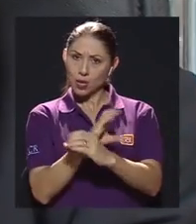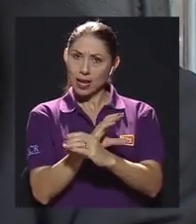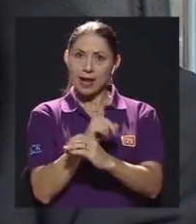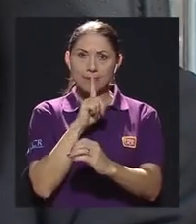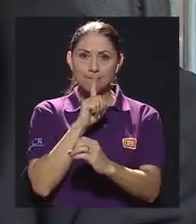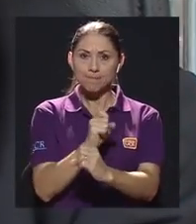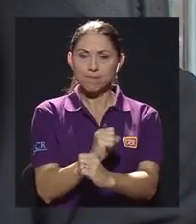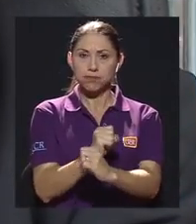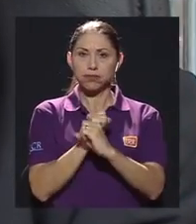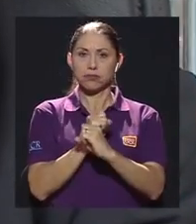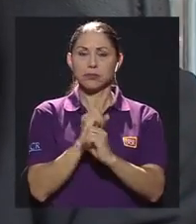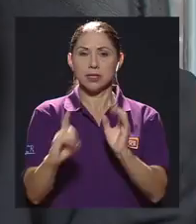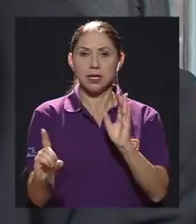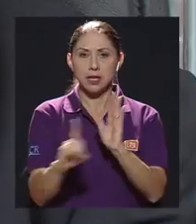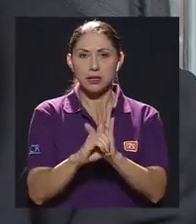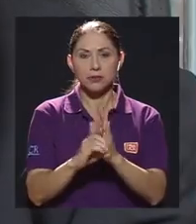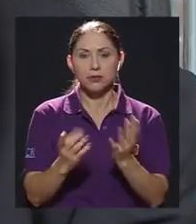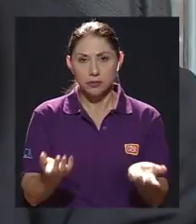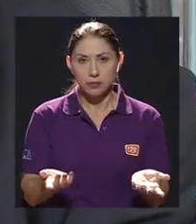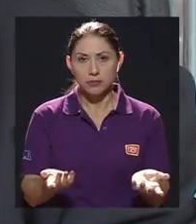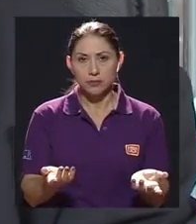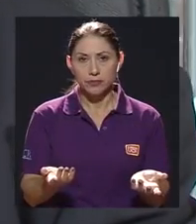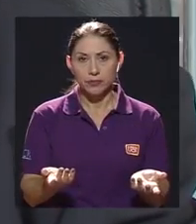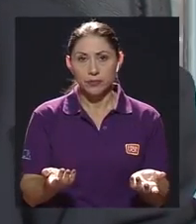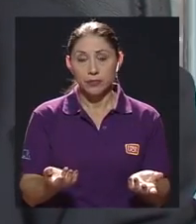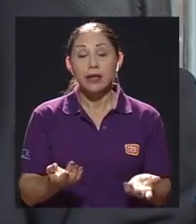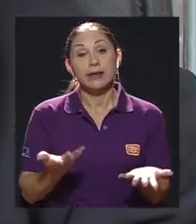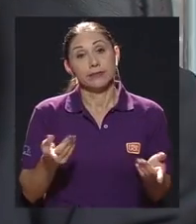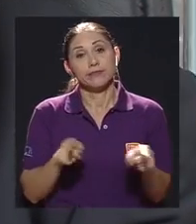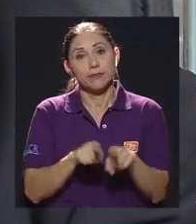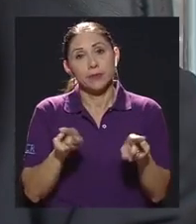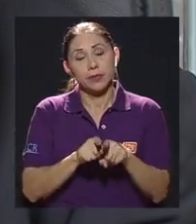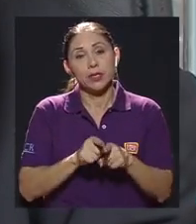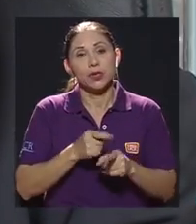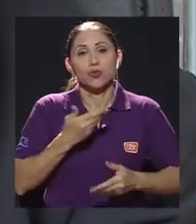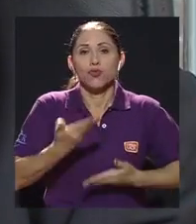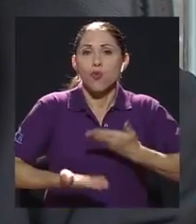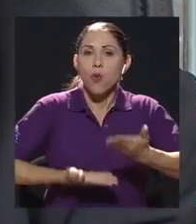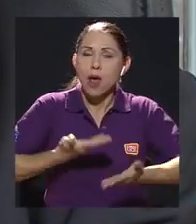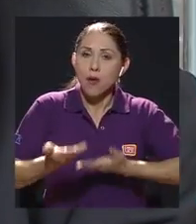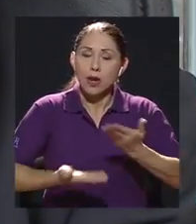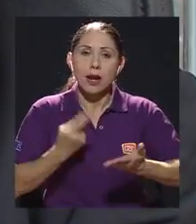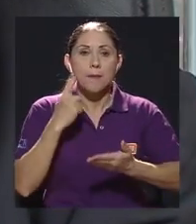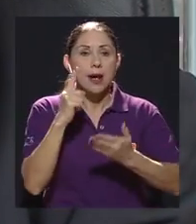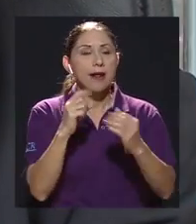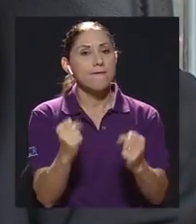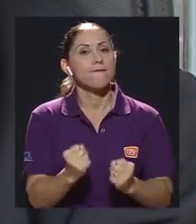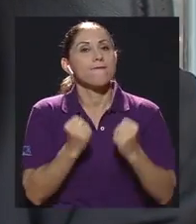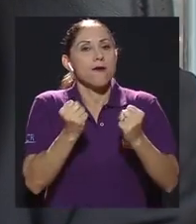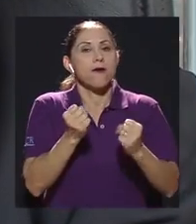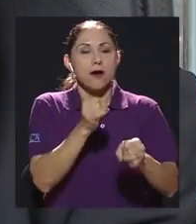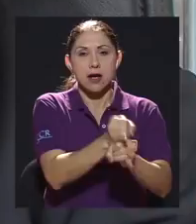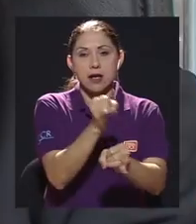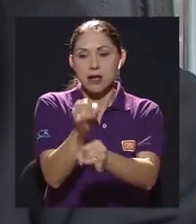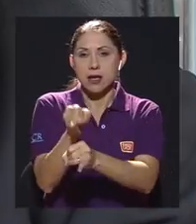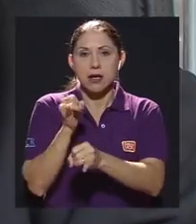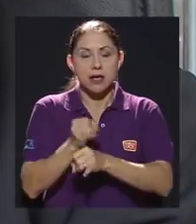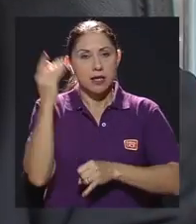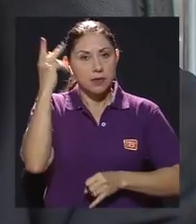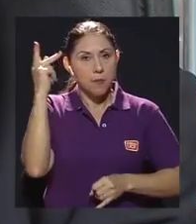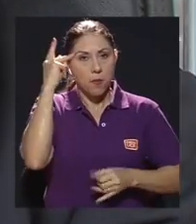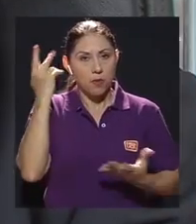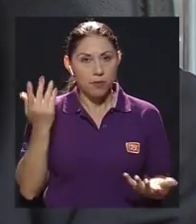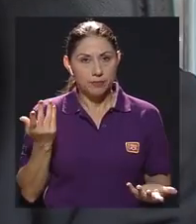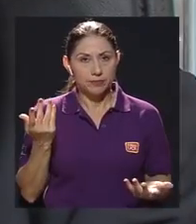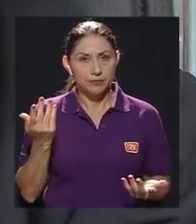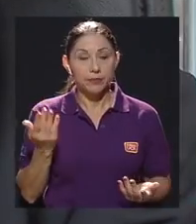derechos y sin duda alguna colaborar en el fortalecimiento de las instituciones políticas. Y ahí tenemos